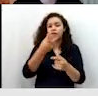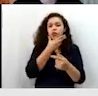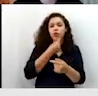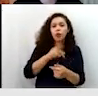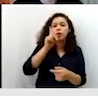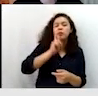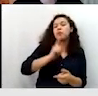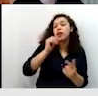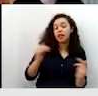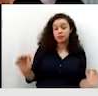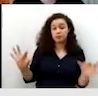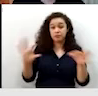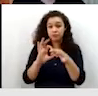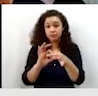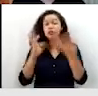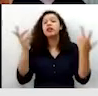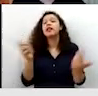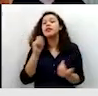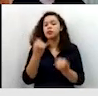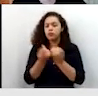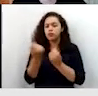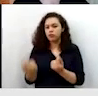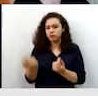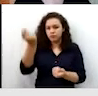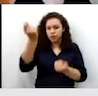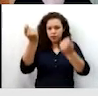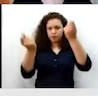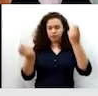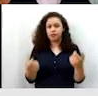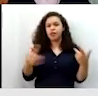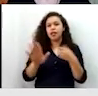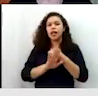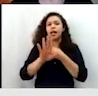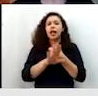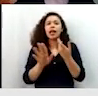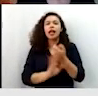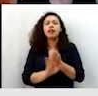también. Sobre todo aquí lo importante es prevenir enfermedades